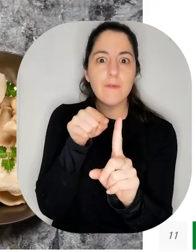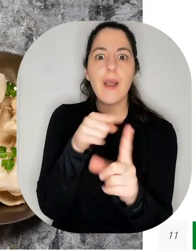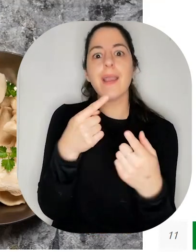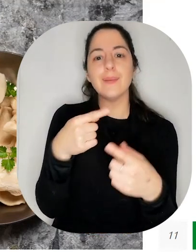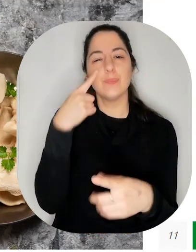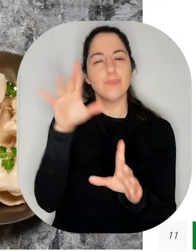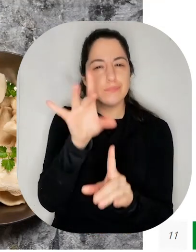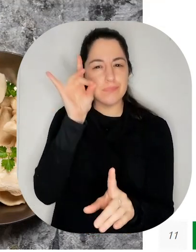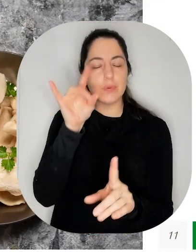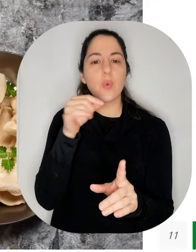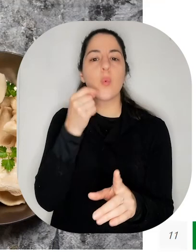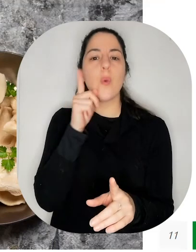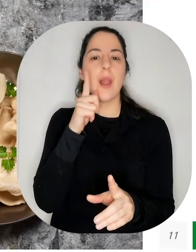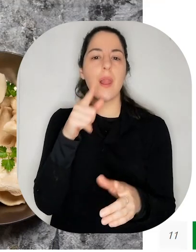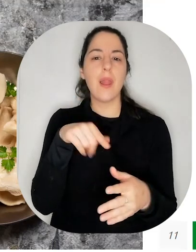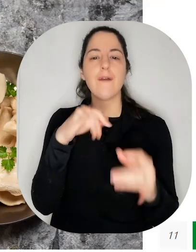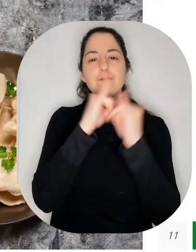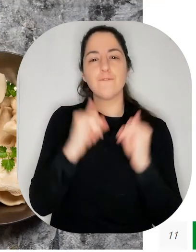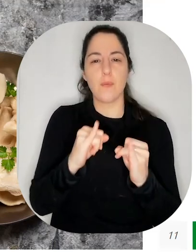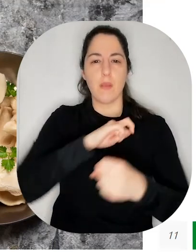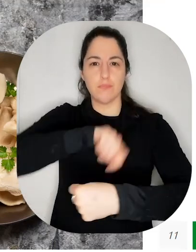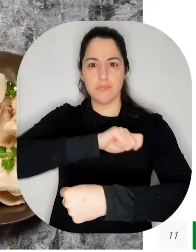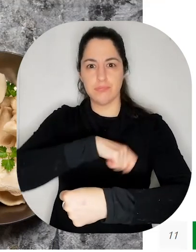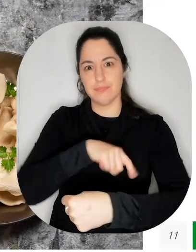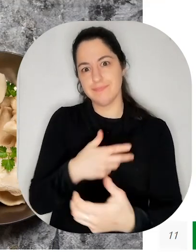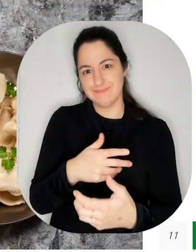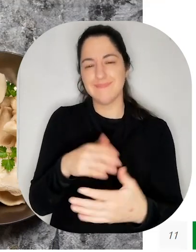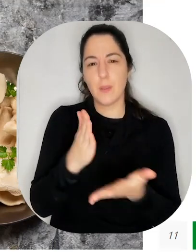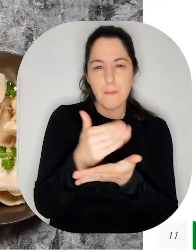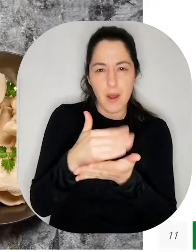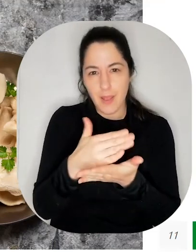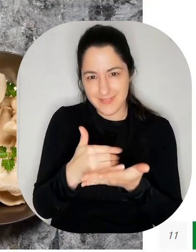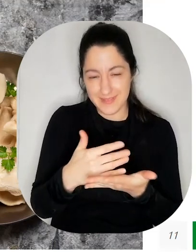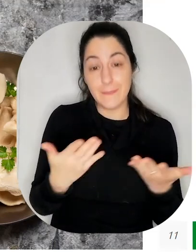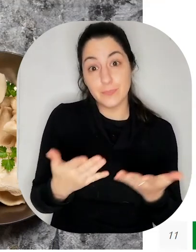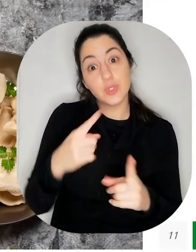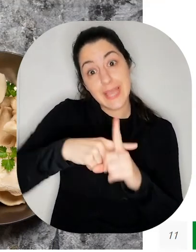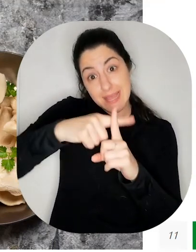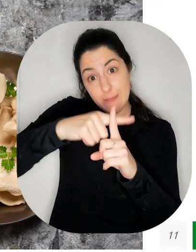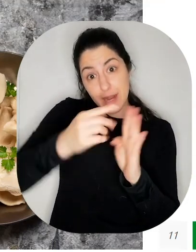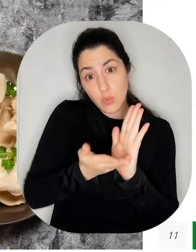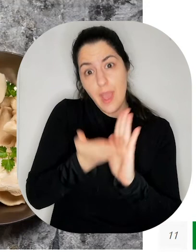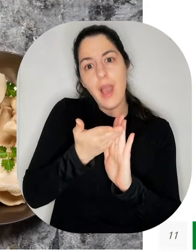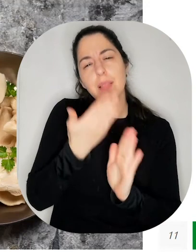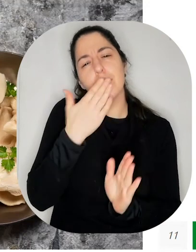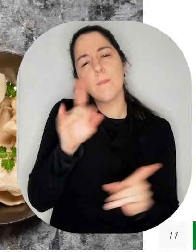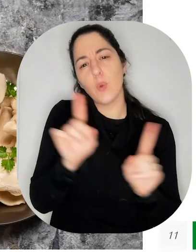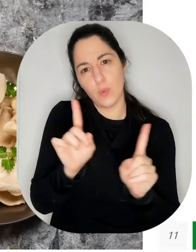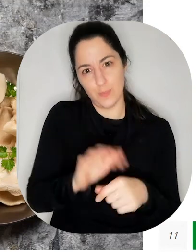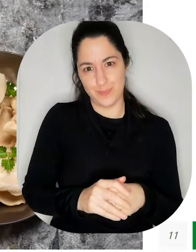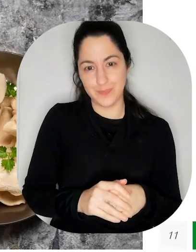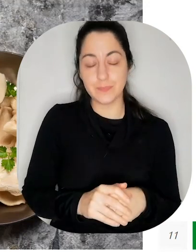tipos de procesamiento. Entonces, ideal, entonces, como evitar las altas temperaturas y las